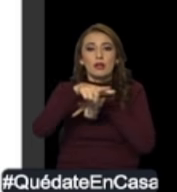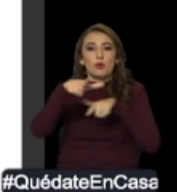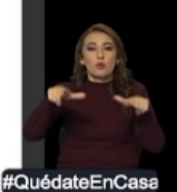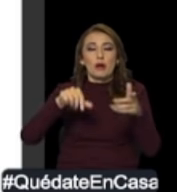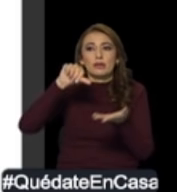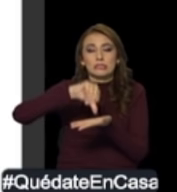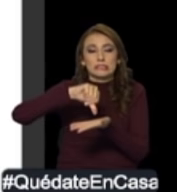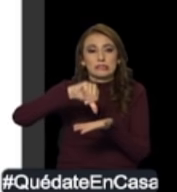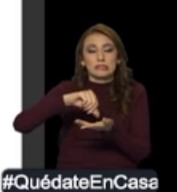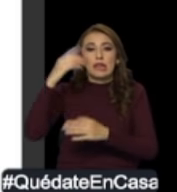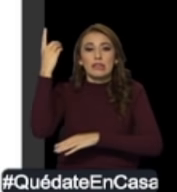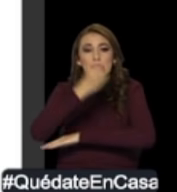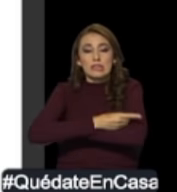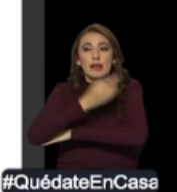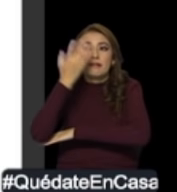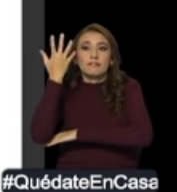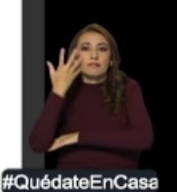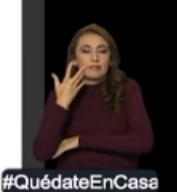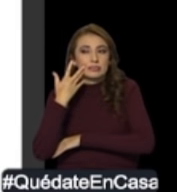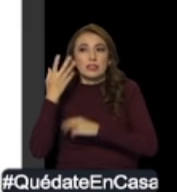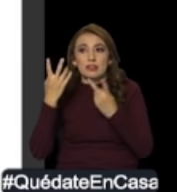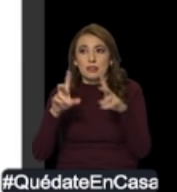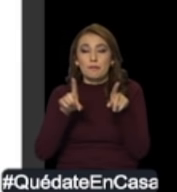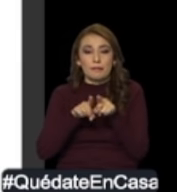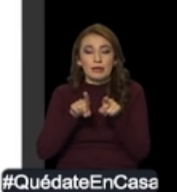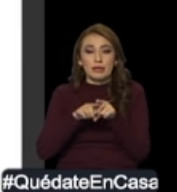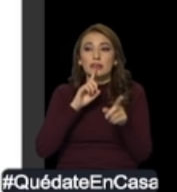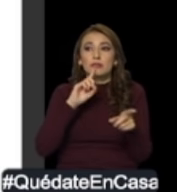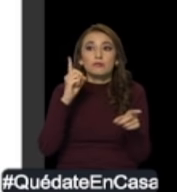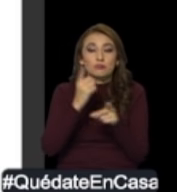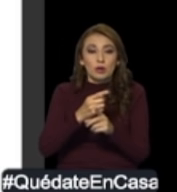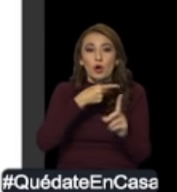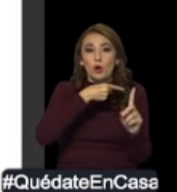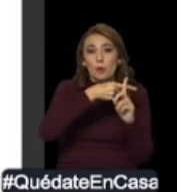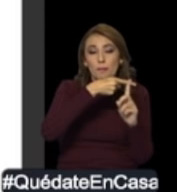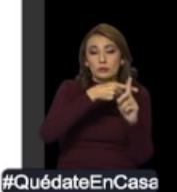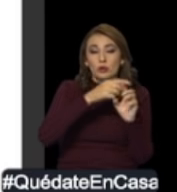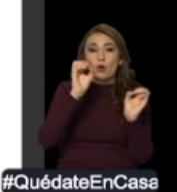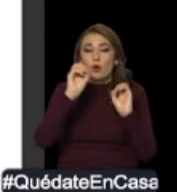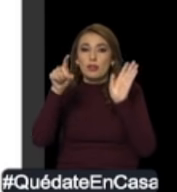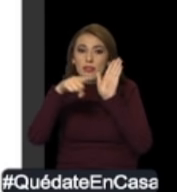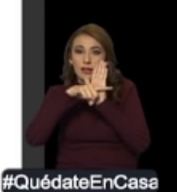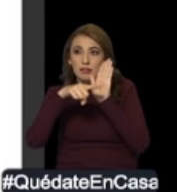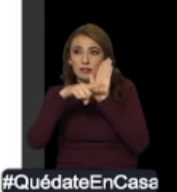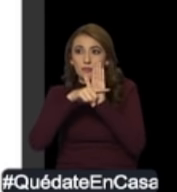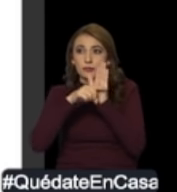fecha de notificación y si es que son confirmados o descartados.